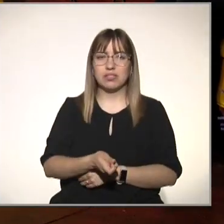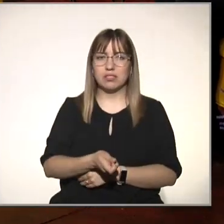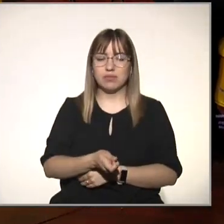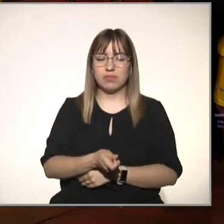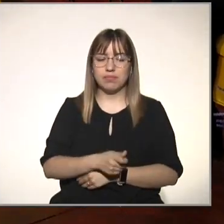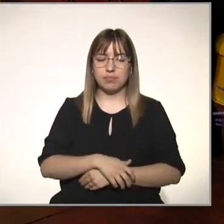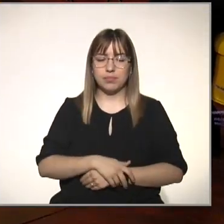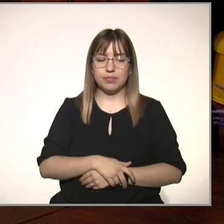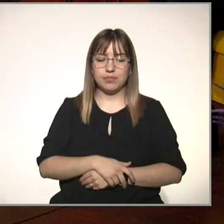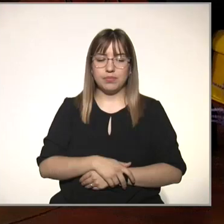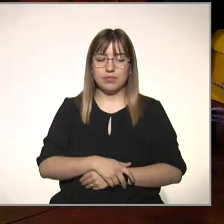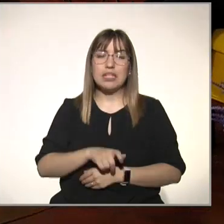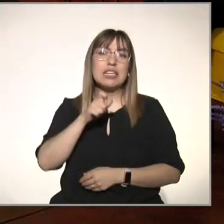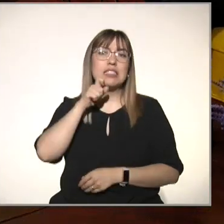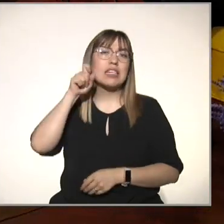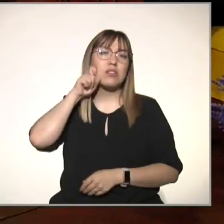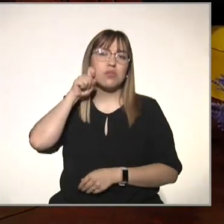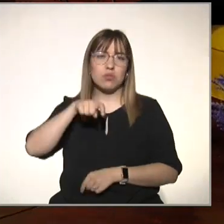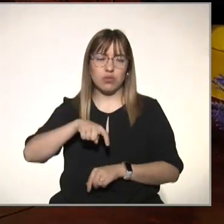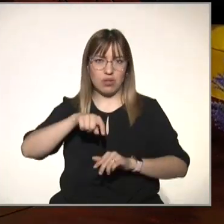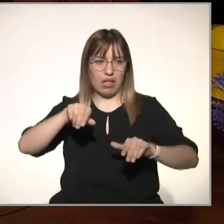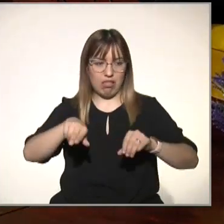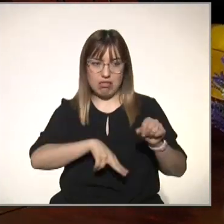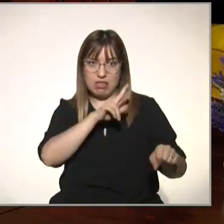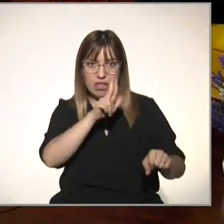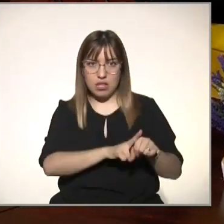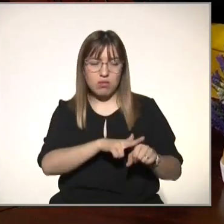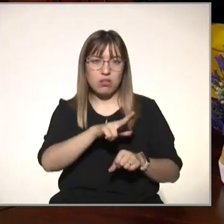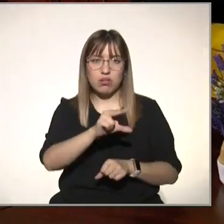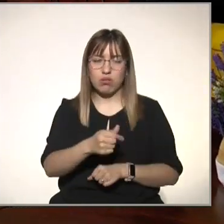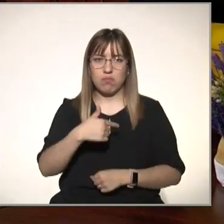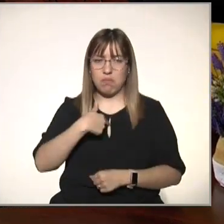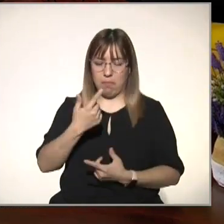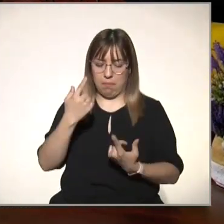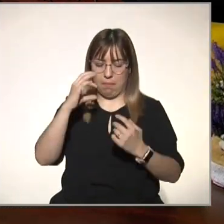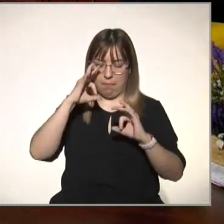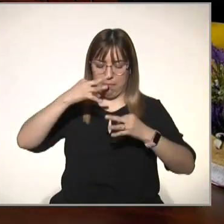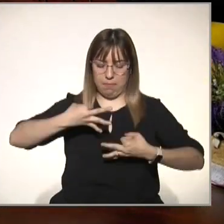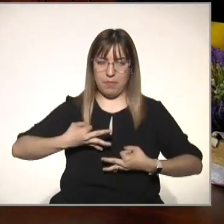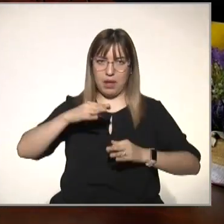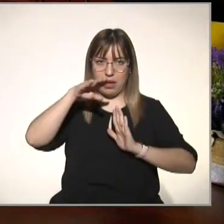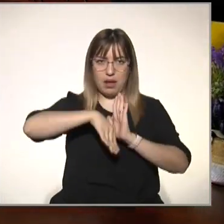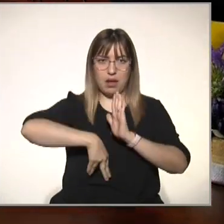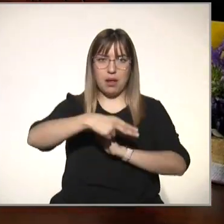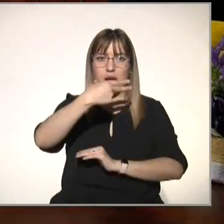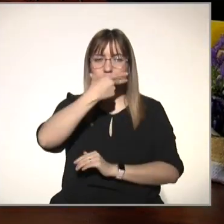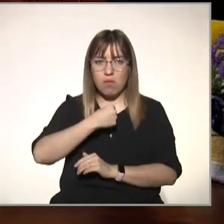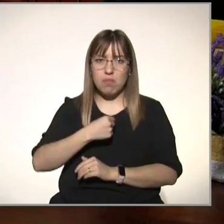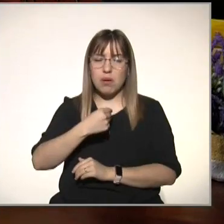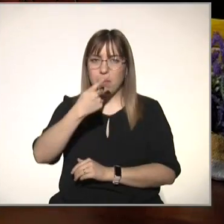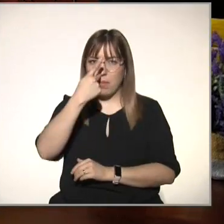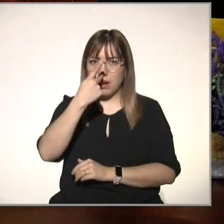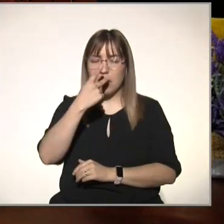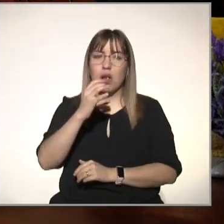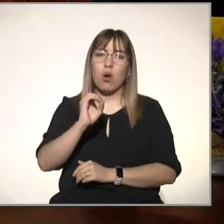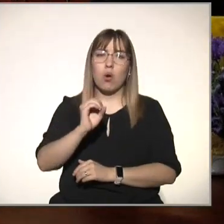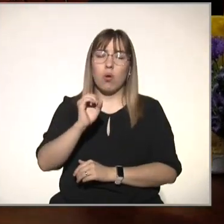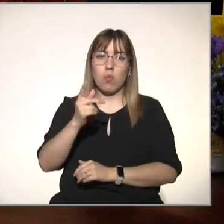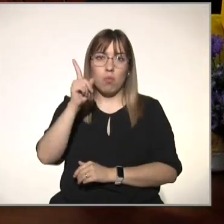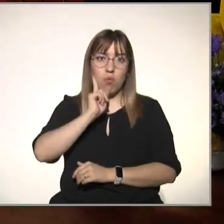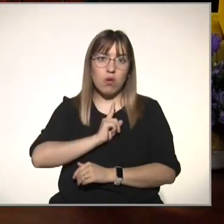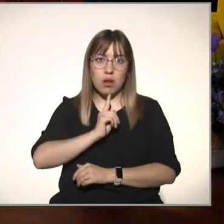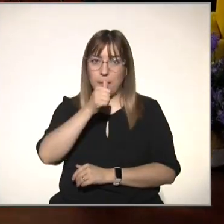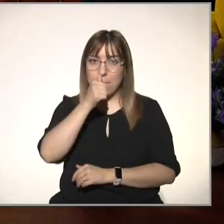natural, ninguna sexualidad es natural. Y que yo tenga esta genitalidad no predice quién voy a ser y qué me va a gustar. Si en